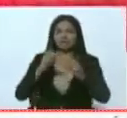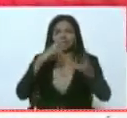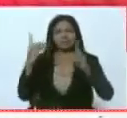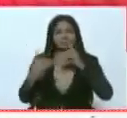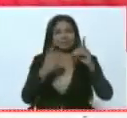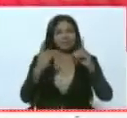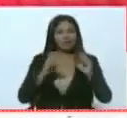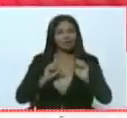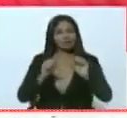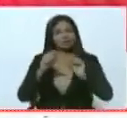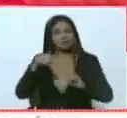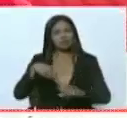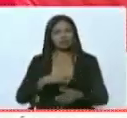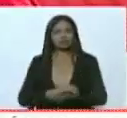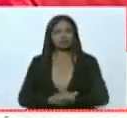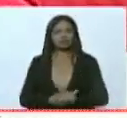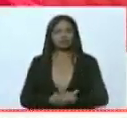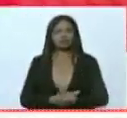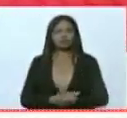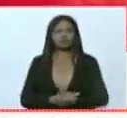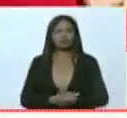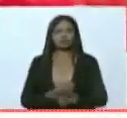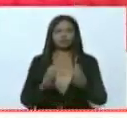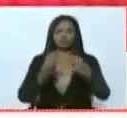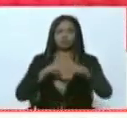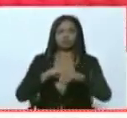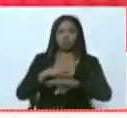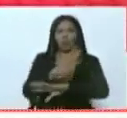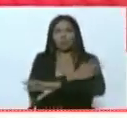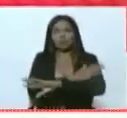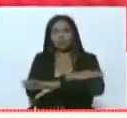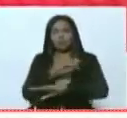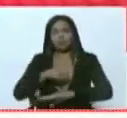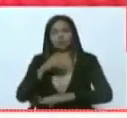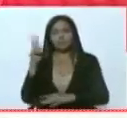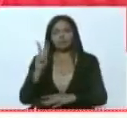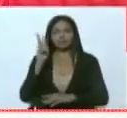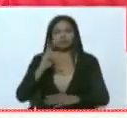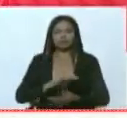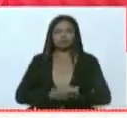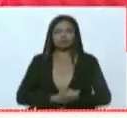diálogo con las oposiciones venezolanas.